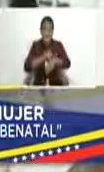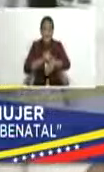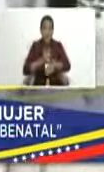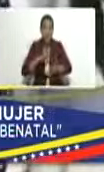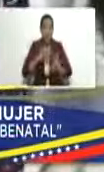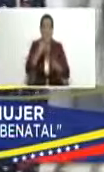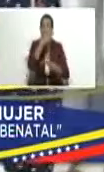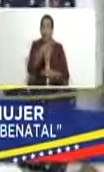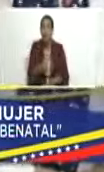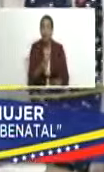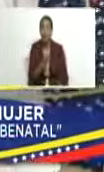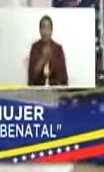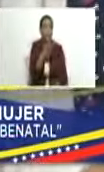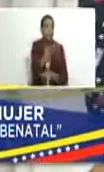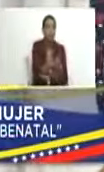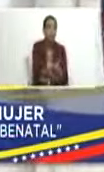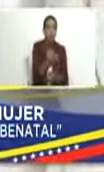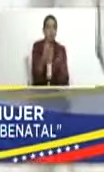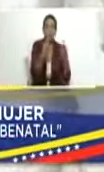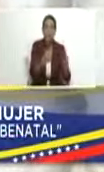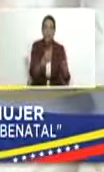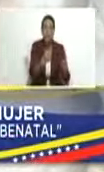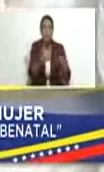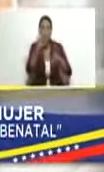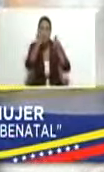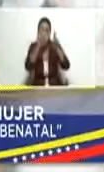poder tratar a